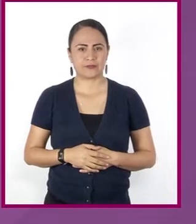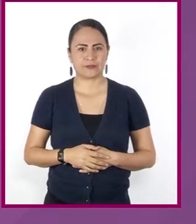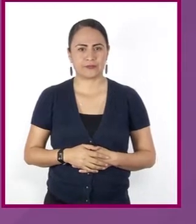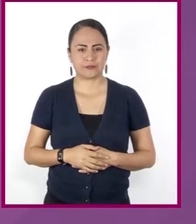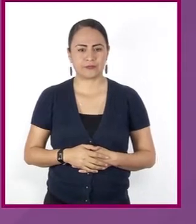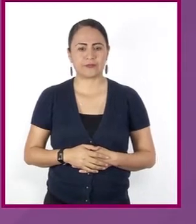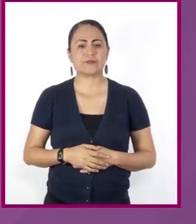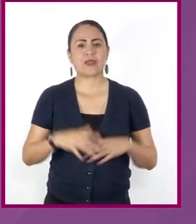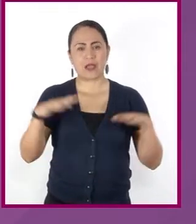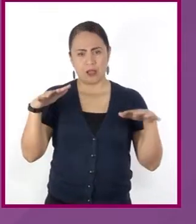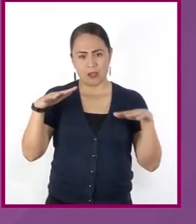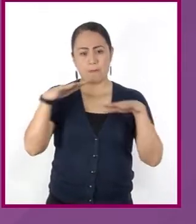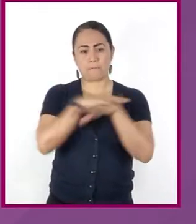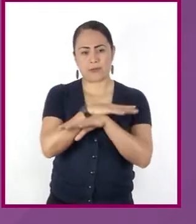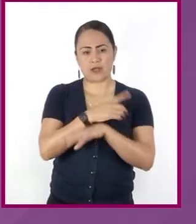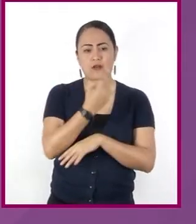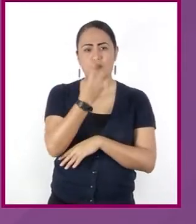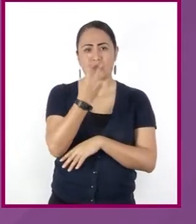Tenemos que convertir